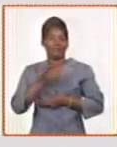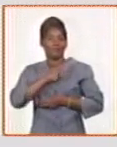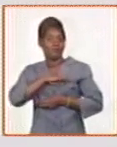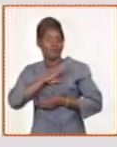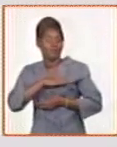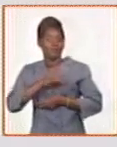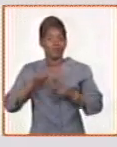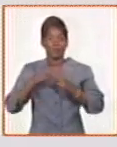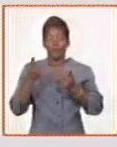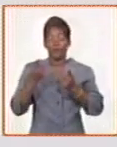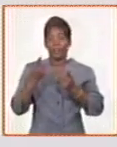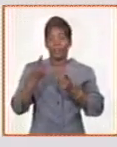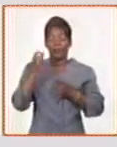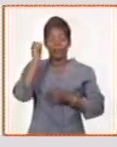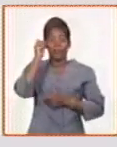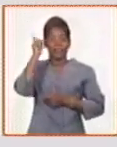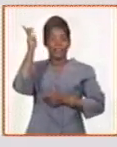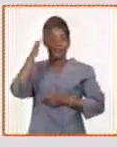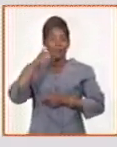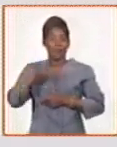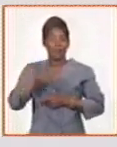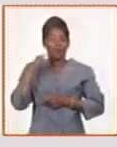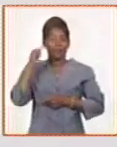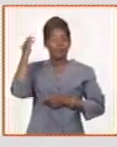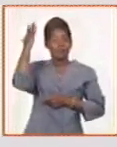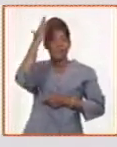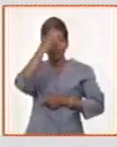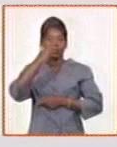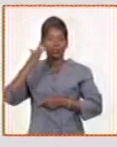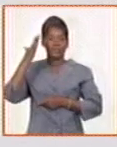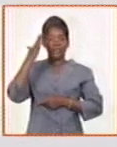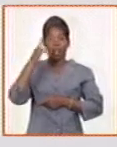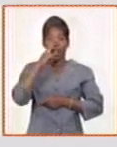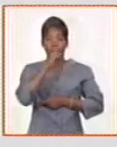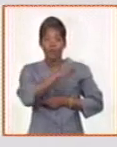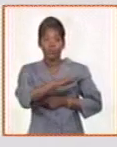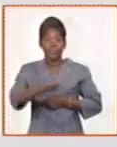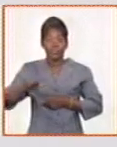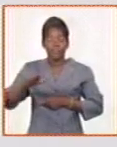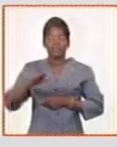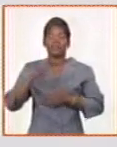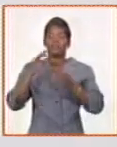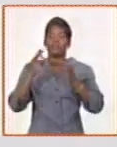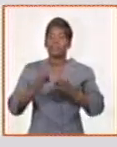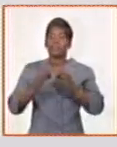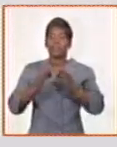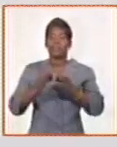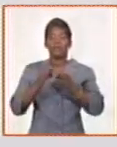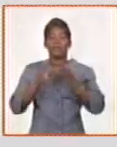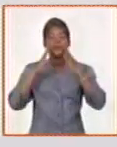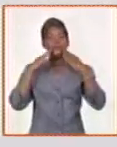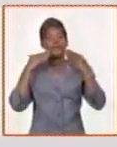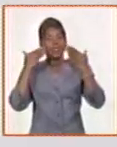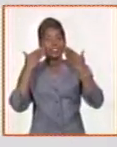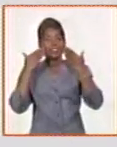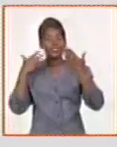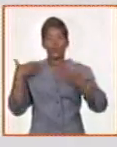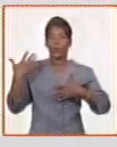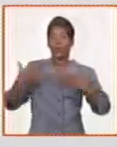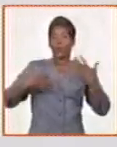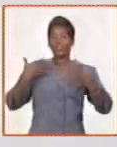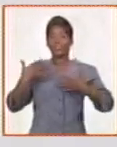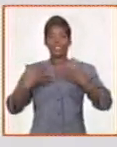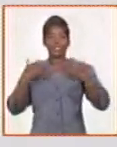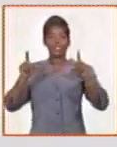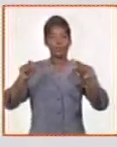que recibe, el niño de las poblaciones recibe, está viendo a su igual. O sea, ese puedo ser yo. Y por eso es que abona la tierra